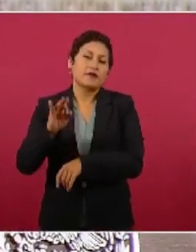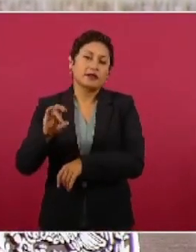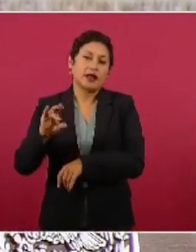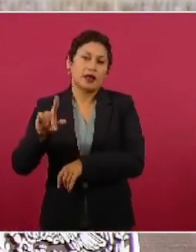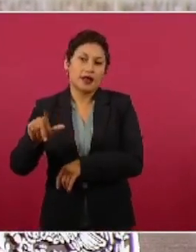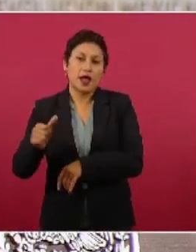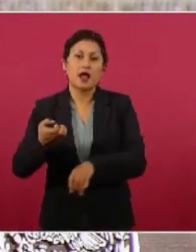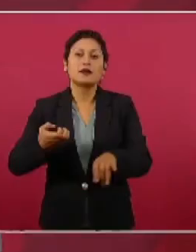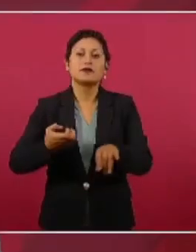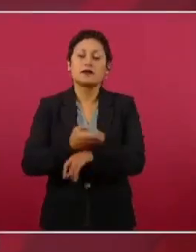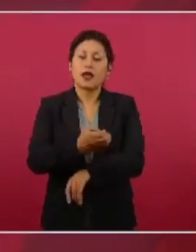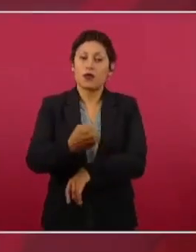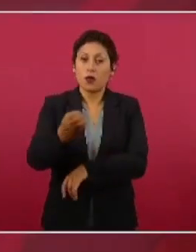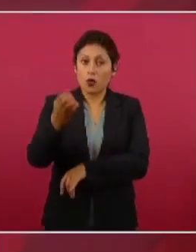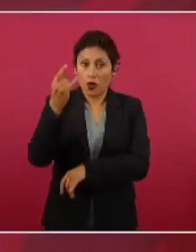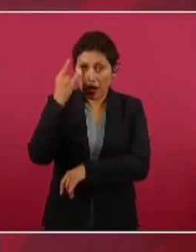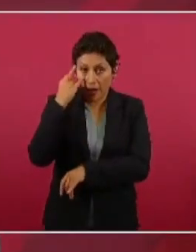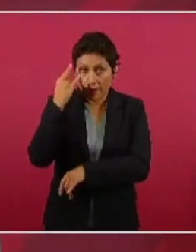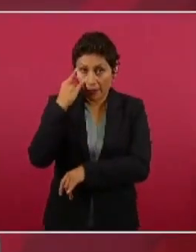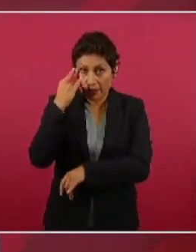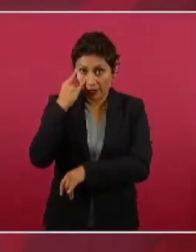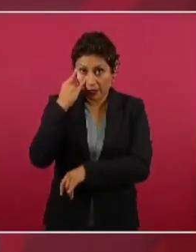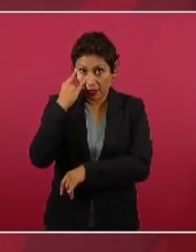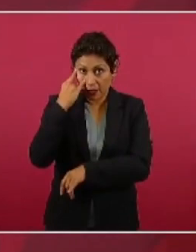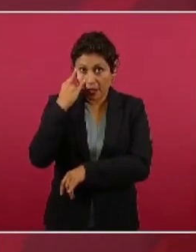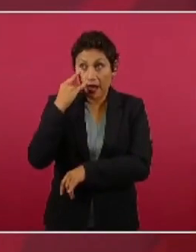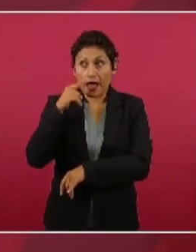Y de acuerdo a la ley,